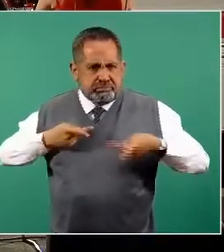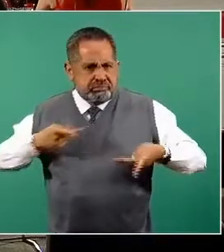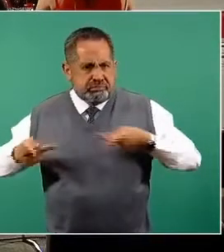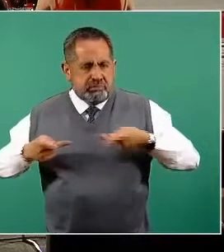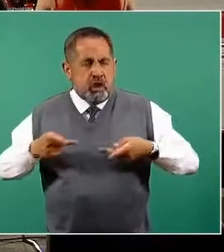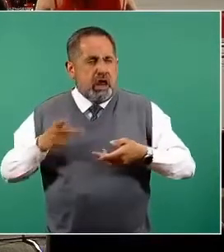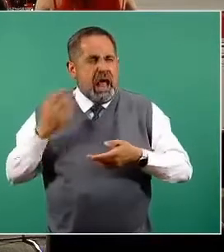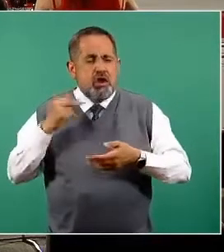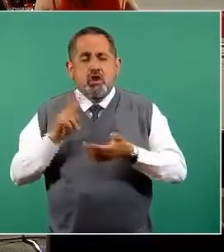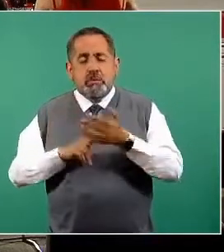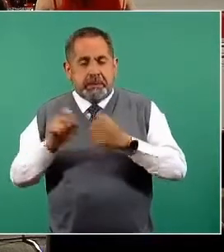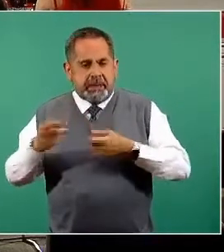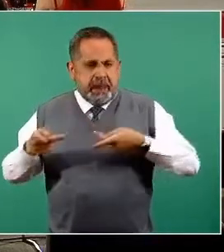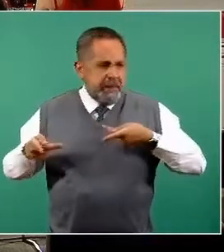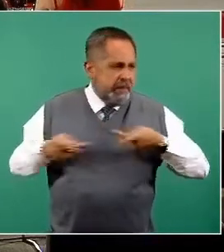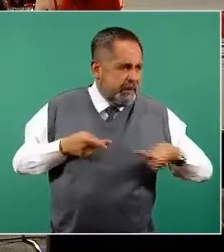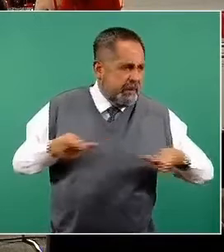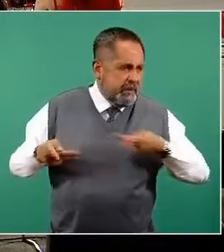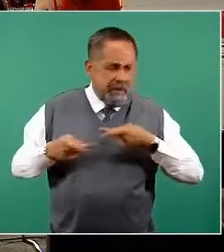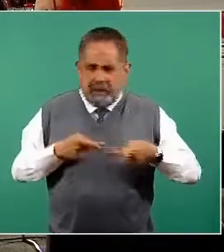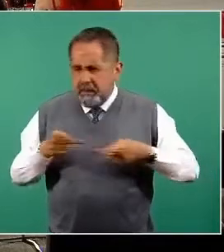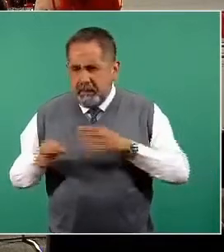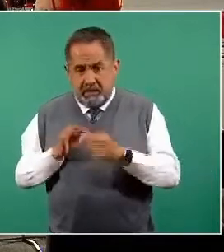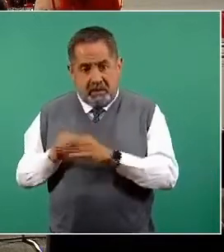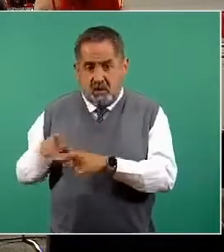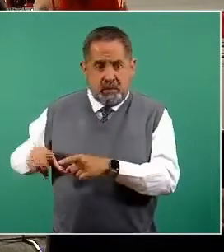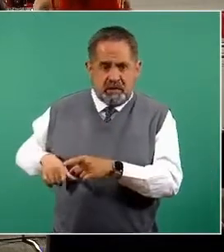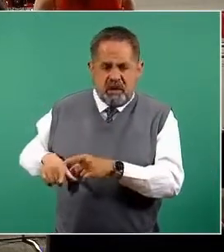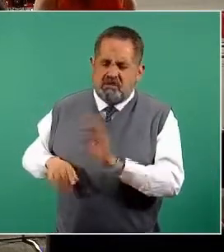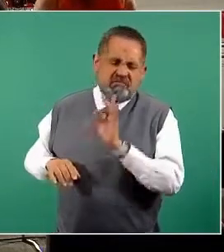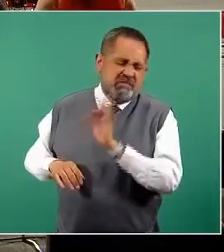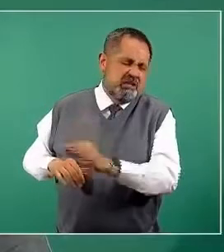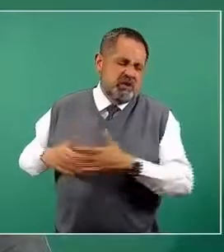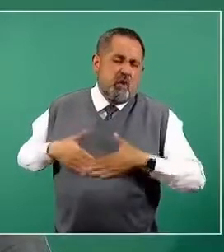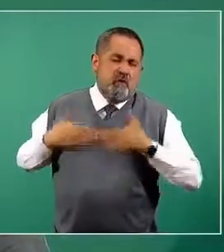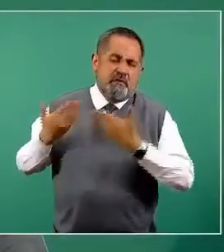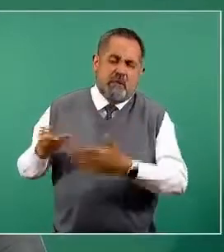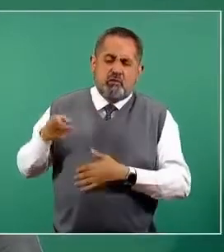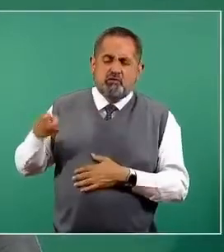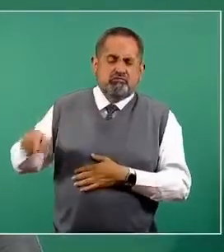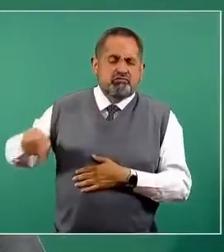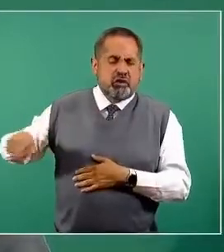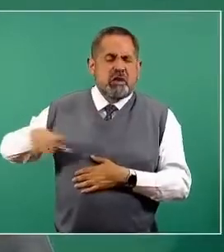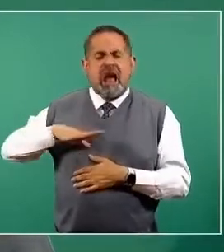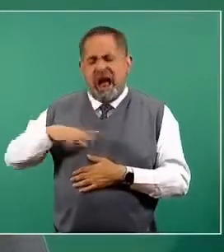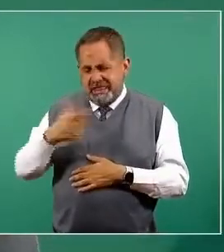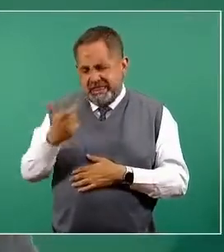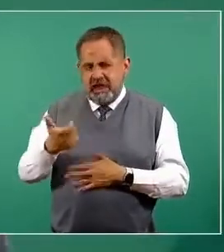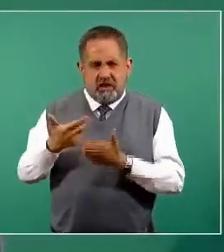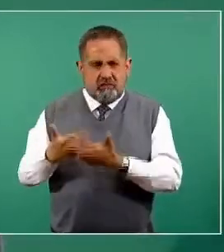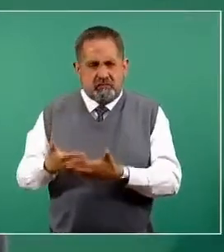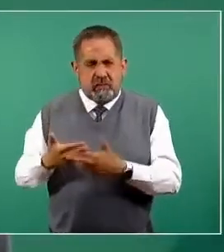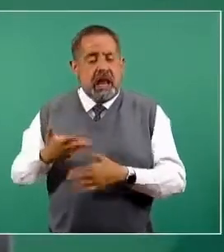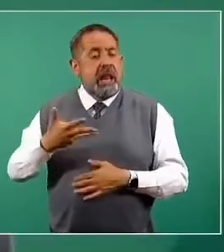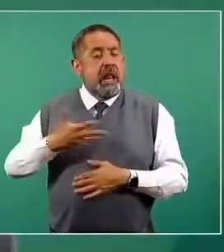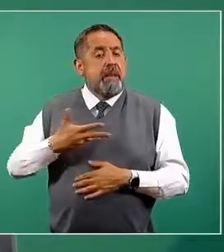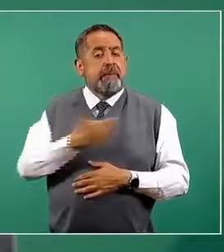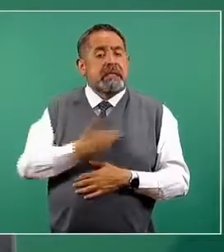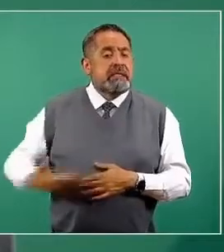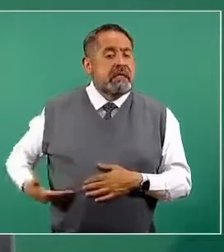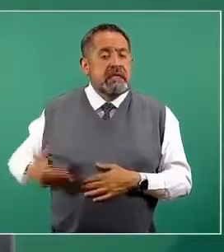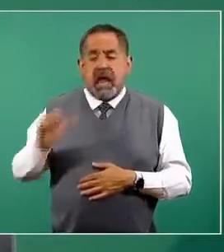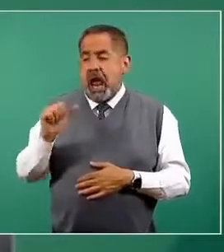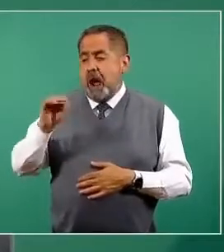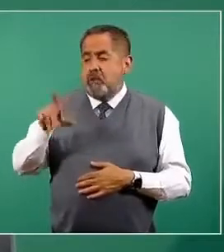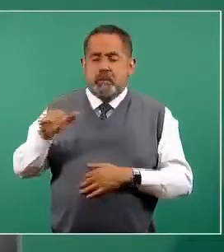perdón, de 2020 y lo que llevamos de 2021, tenemos la confianza de que habrá ese dinero. Y el presidente López Obrador